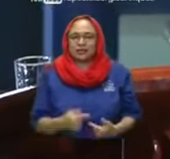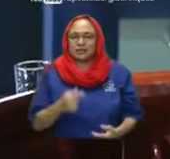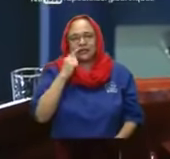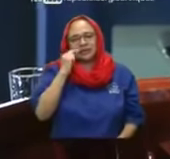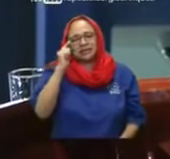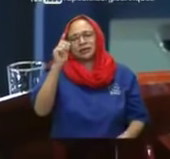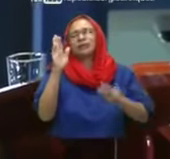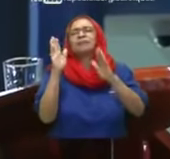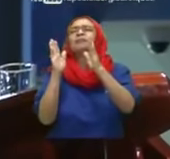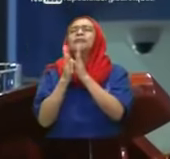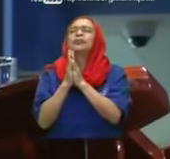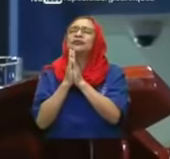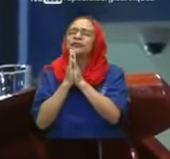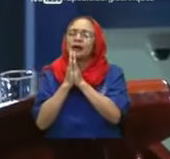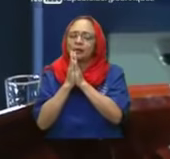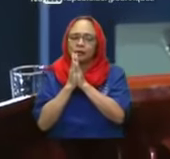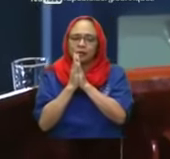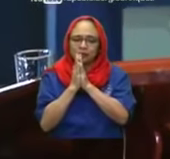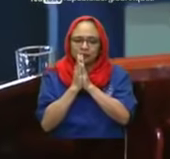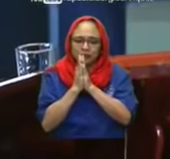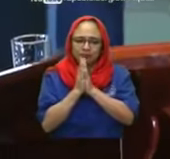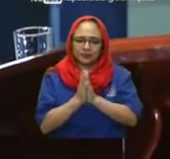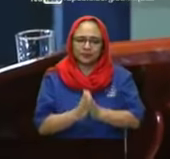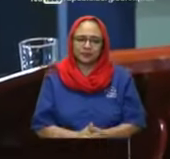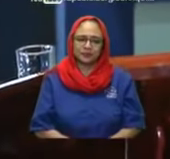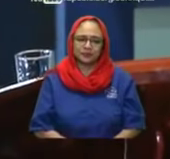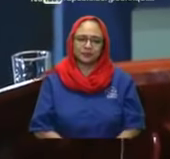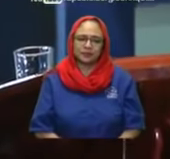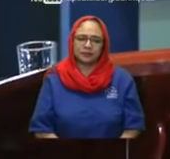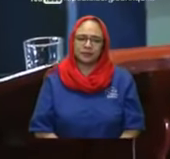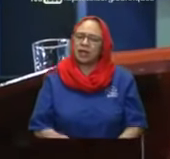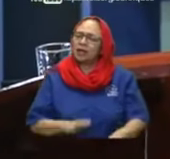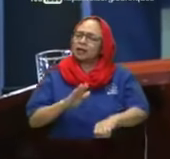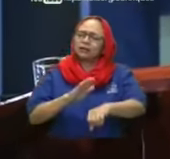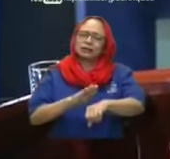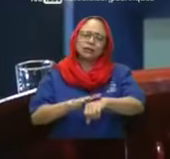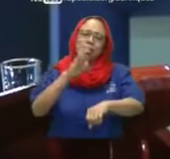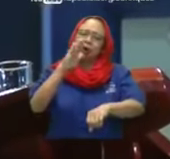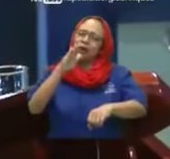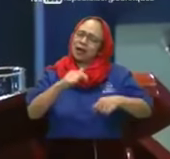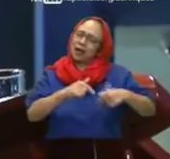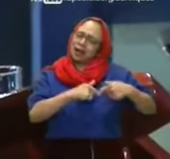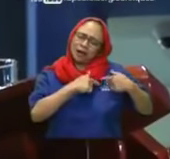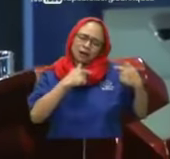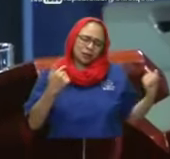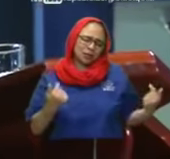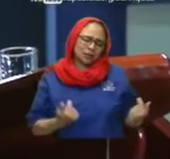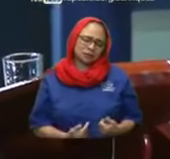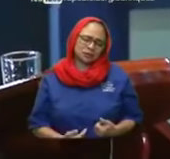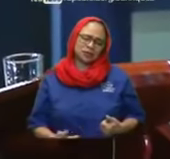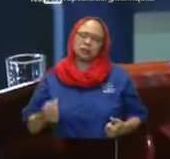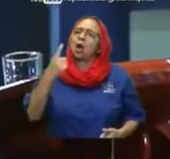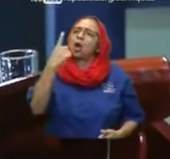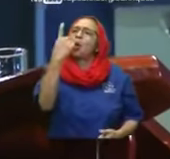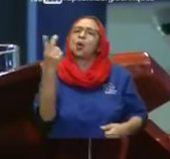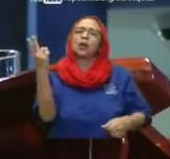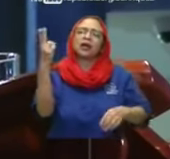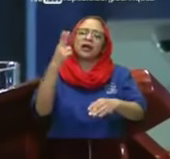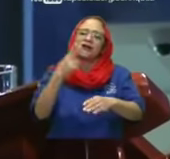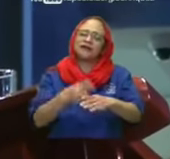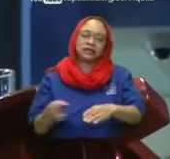corazones. Toca corazones. Toca una vez más los